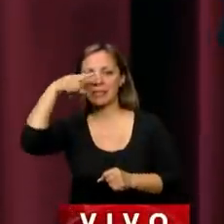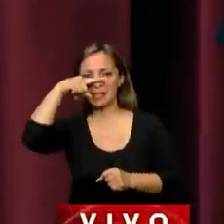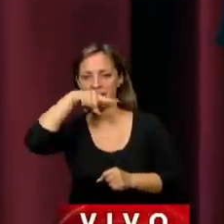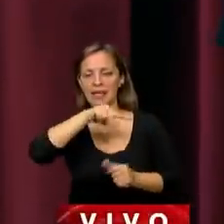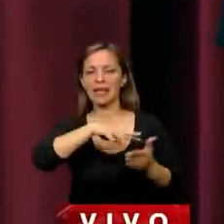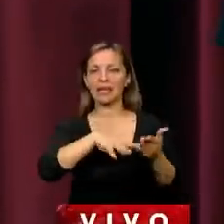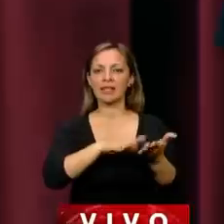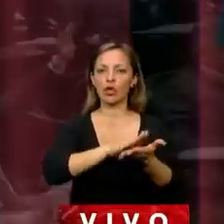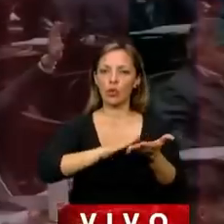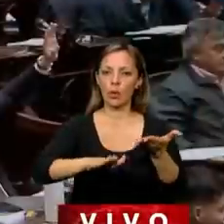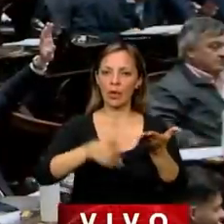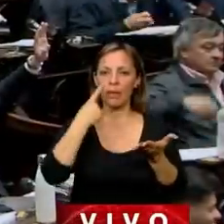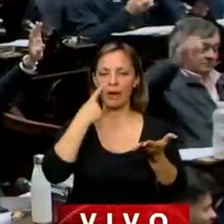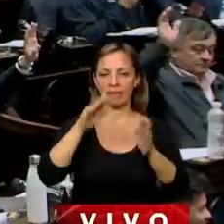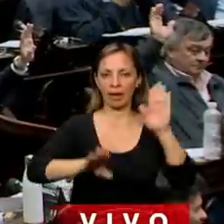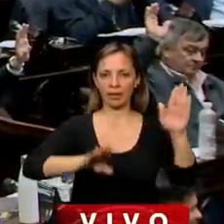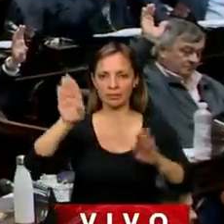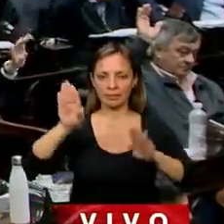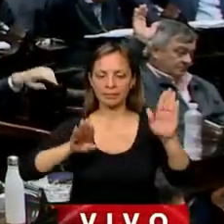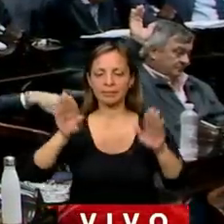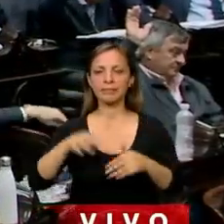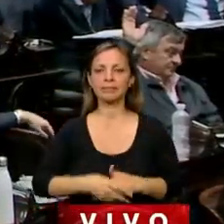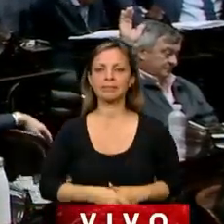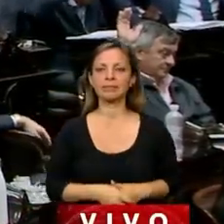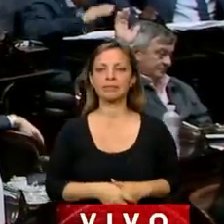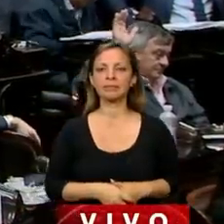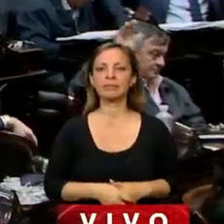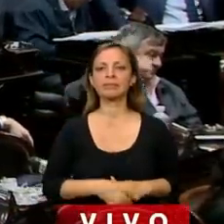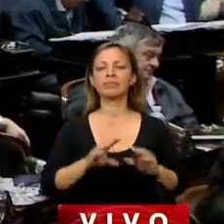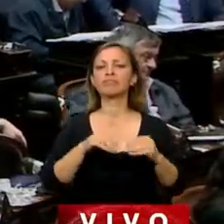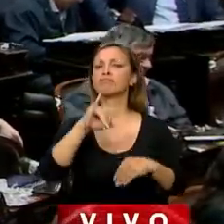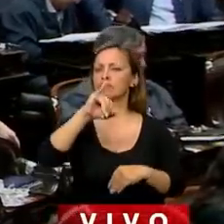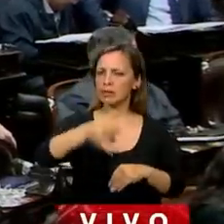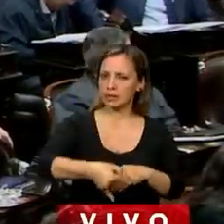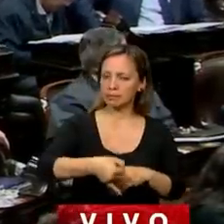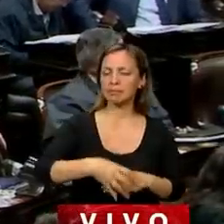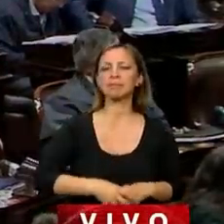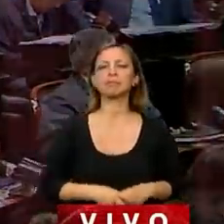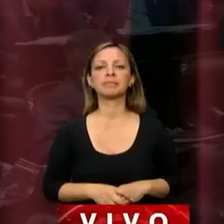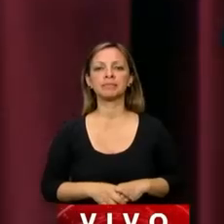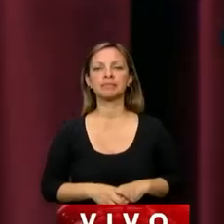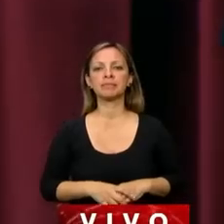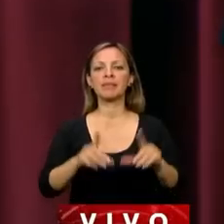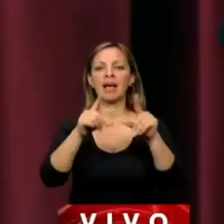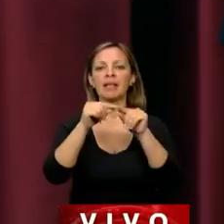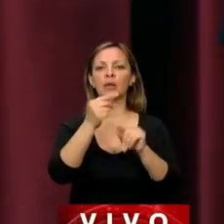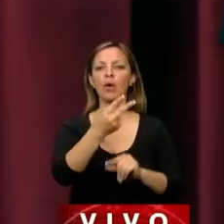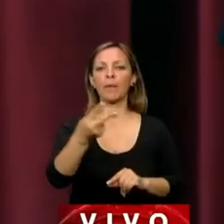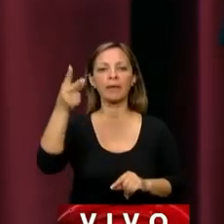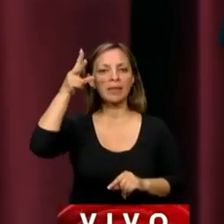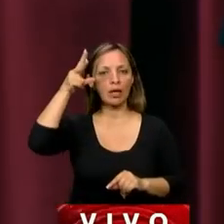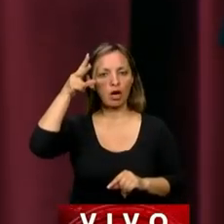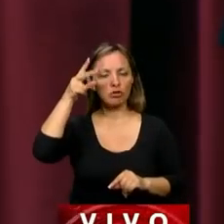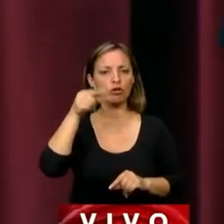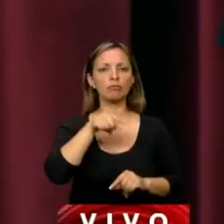del nuevo texto. Sírvanse marcar su voto a mano alzada. Resulta afirmativo. Artículo 28 de